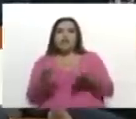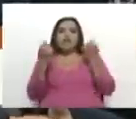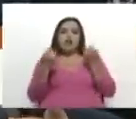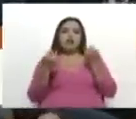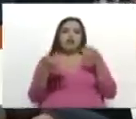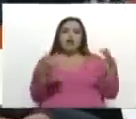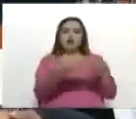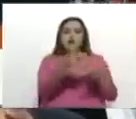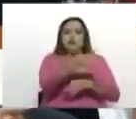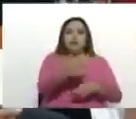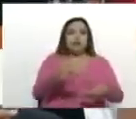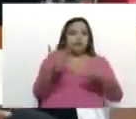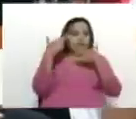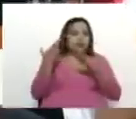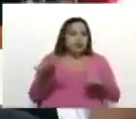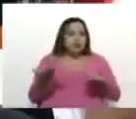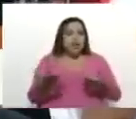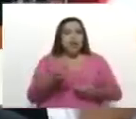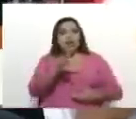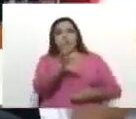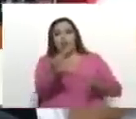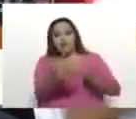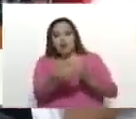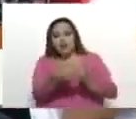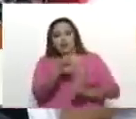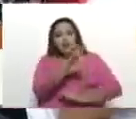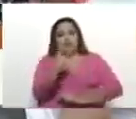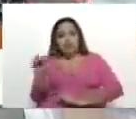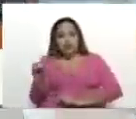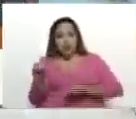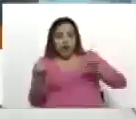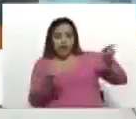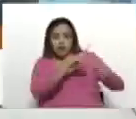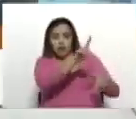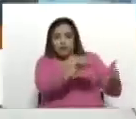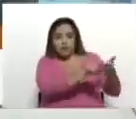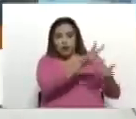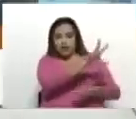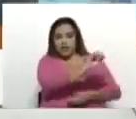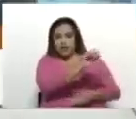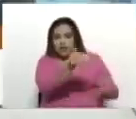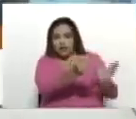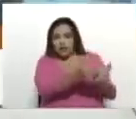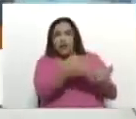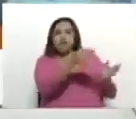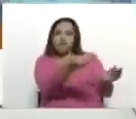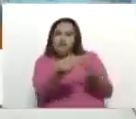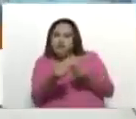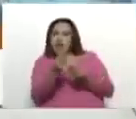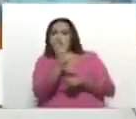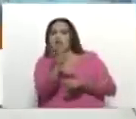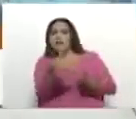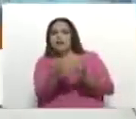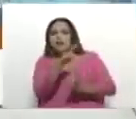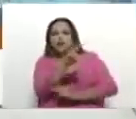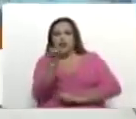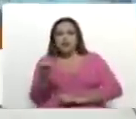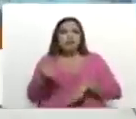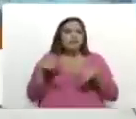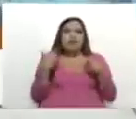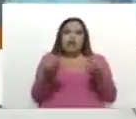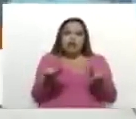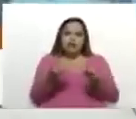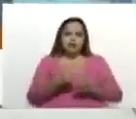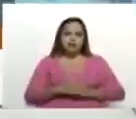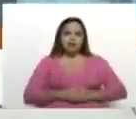de los secuestradores tres mil doscientos de los treinta mil millones de dólares que nos tienen robados y secuestrados en bancos extranjeros Para qué